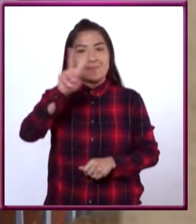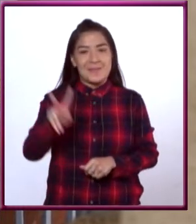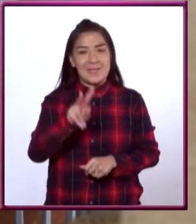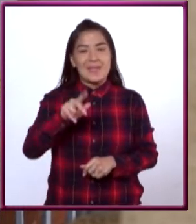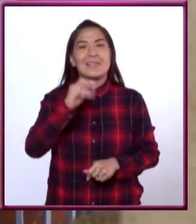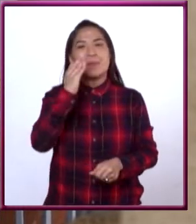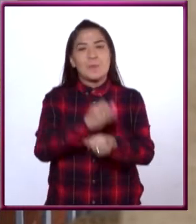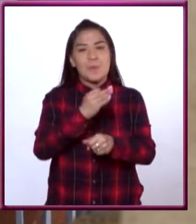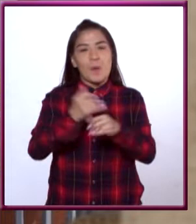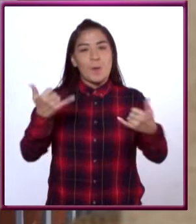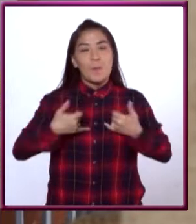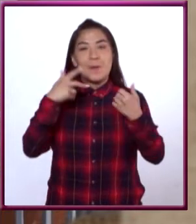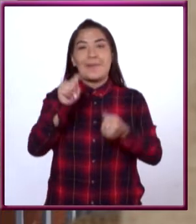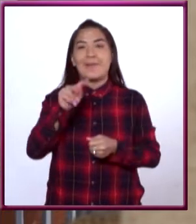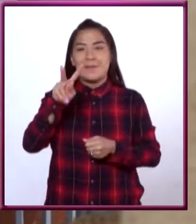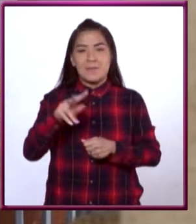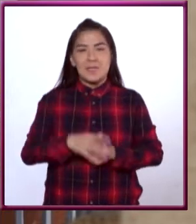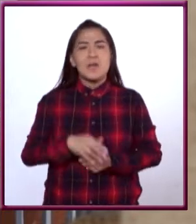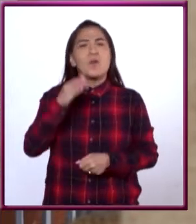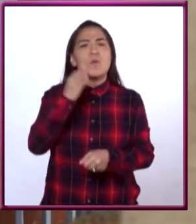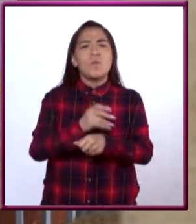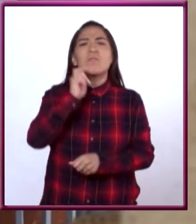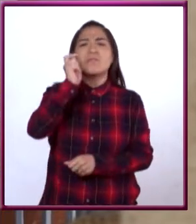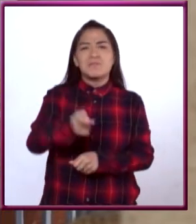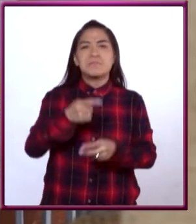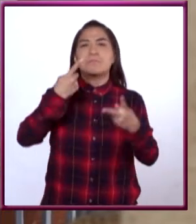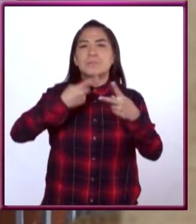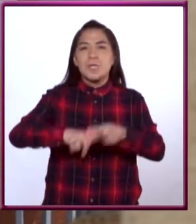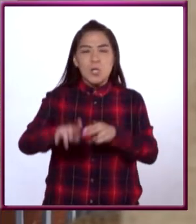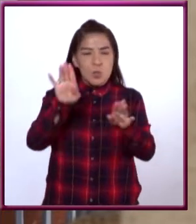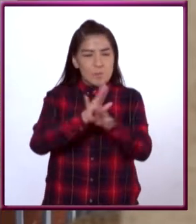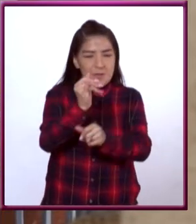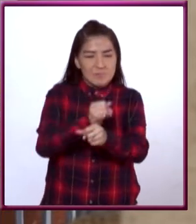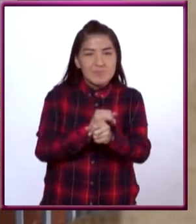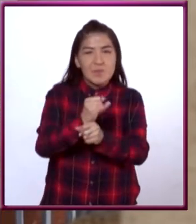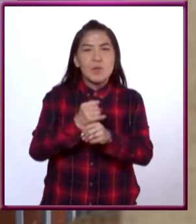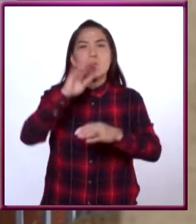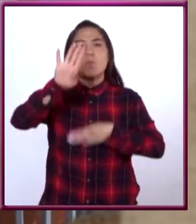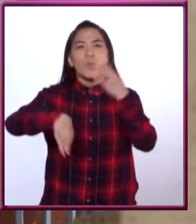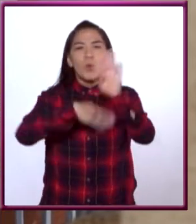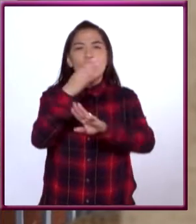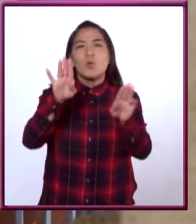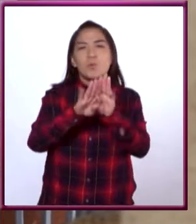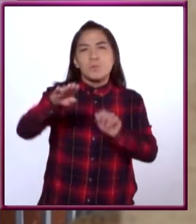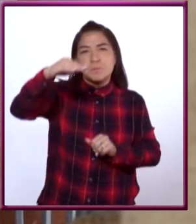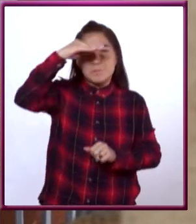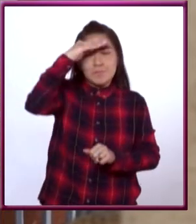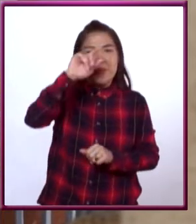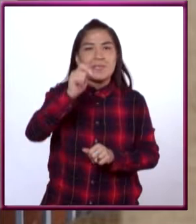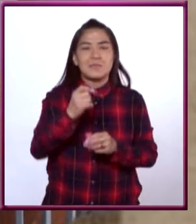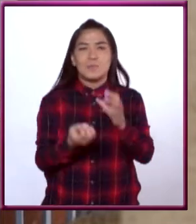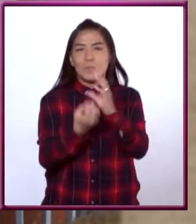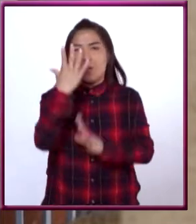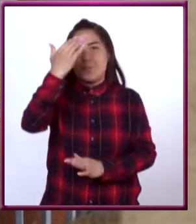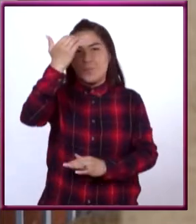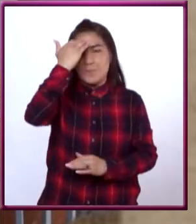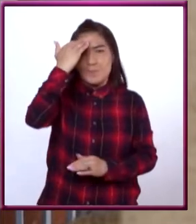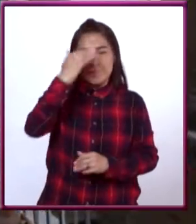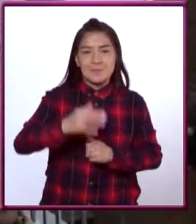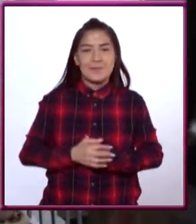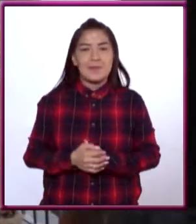de jóvenes en TV. En este preciso momento estamos iniciando nuestra exploración al mundo de la reflexión y la construcción de